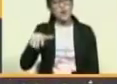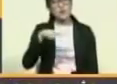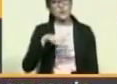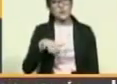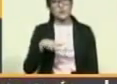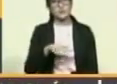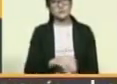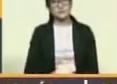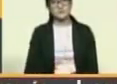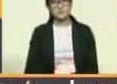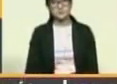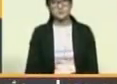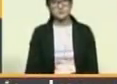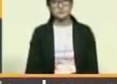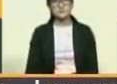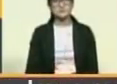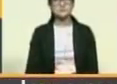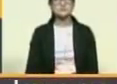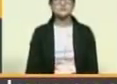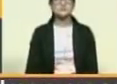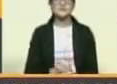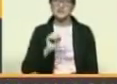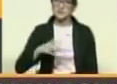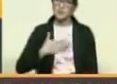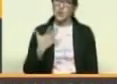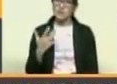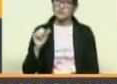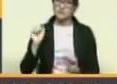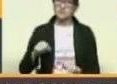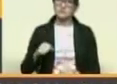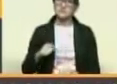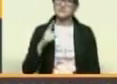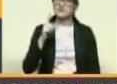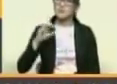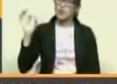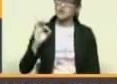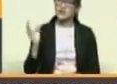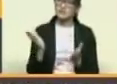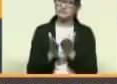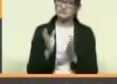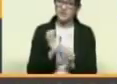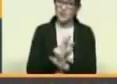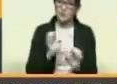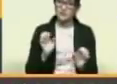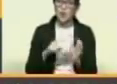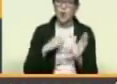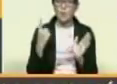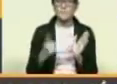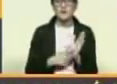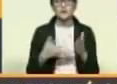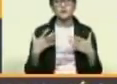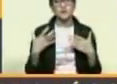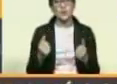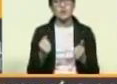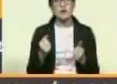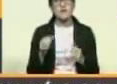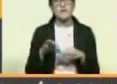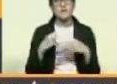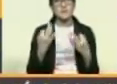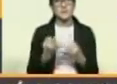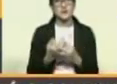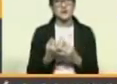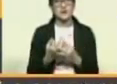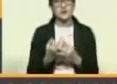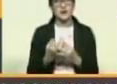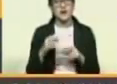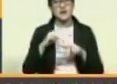Podemos hacerlo y lo vamos a lograr, 100% escolaridad. seguridad para la familia, tener al